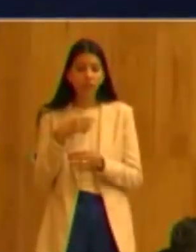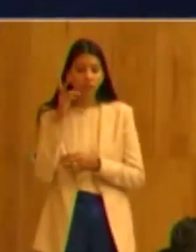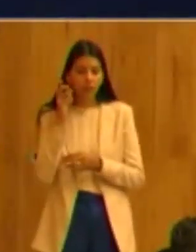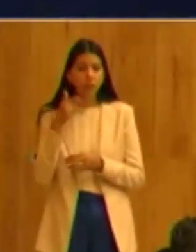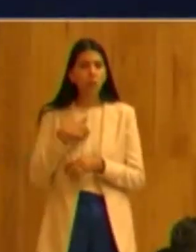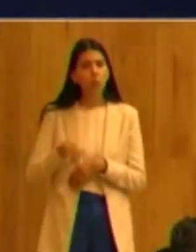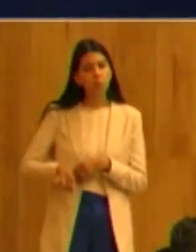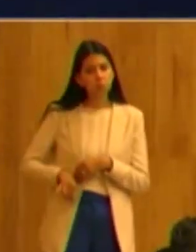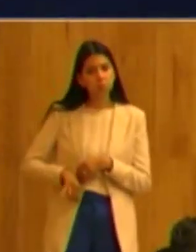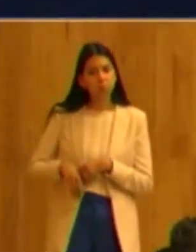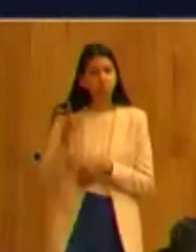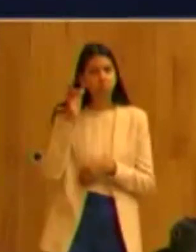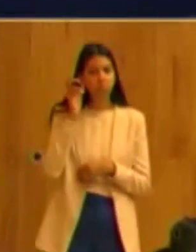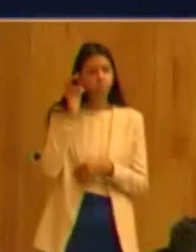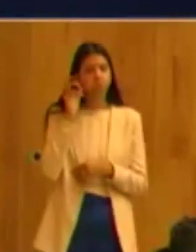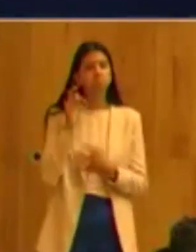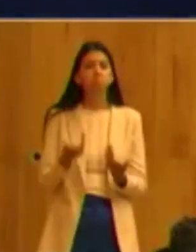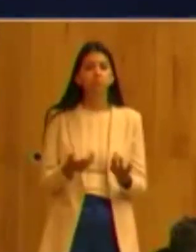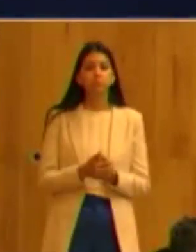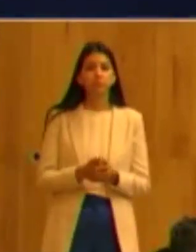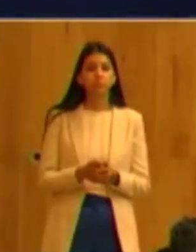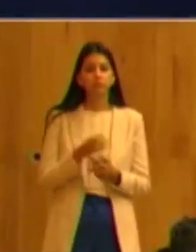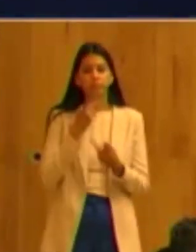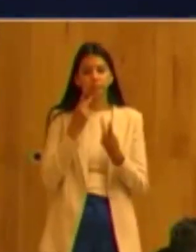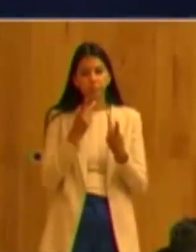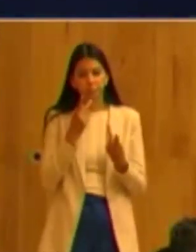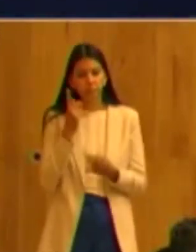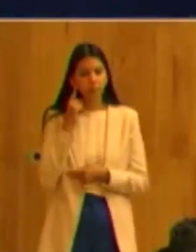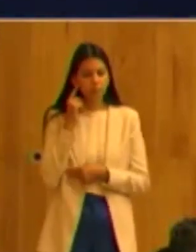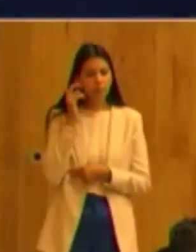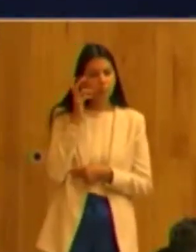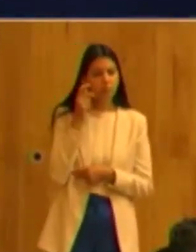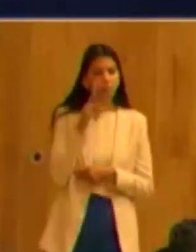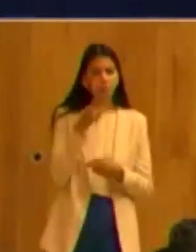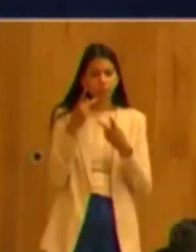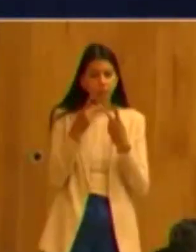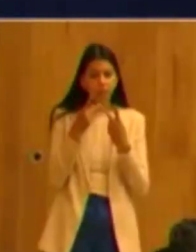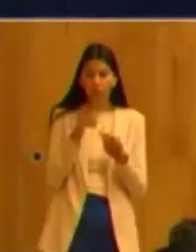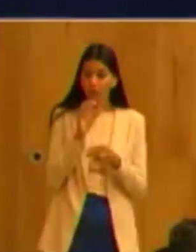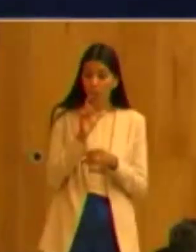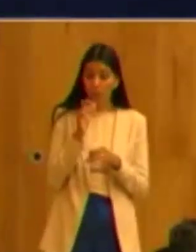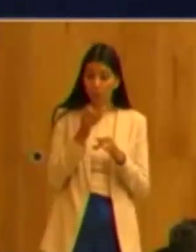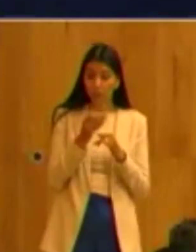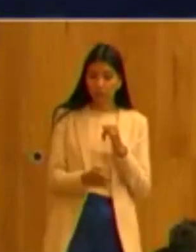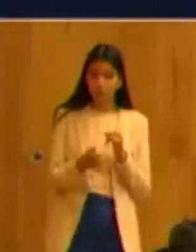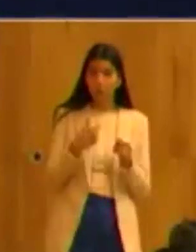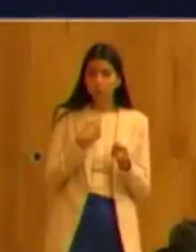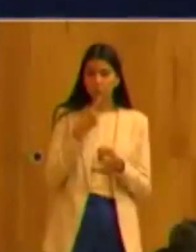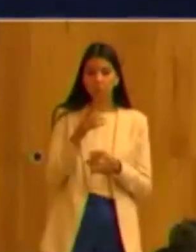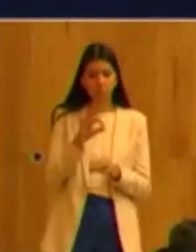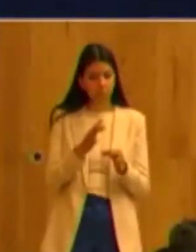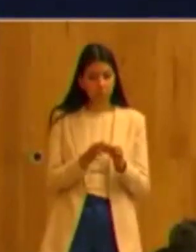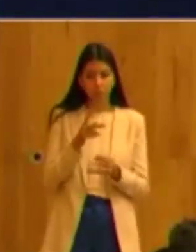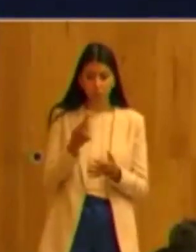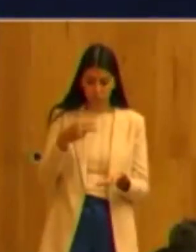en escucharlas. Se inmedia su declaración y al final les digo que han cumplido con